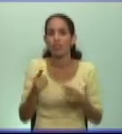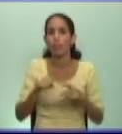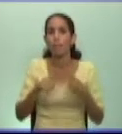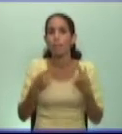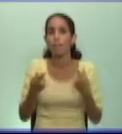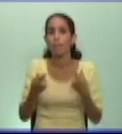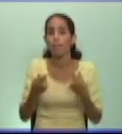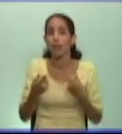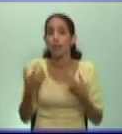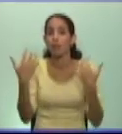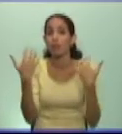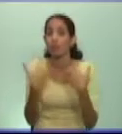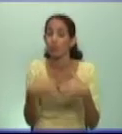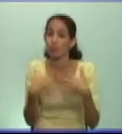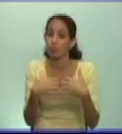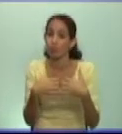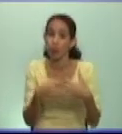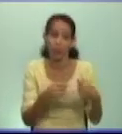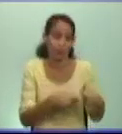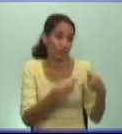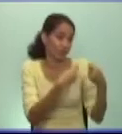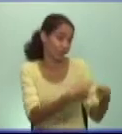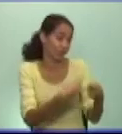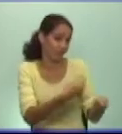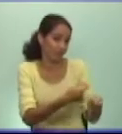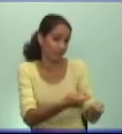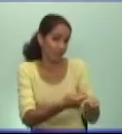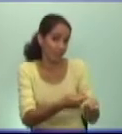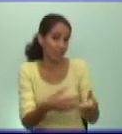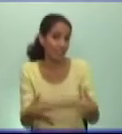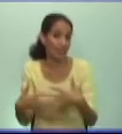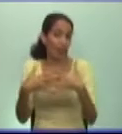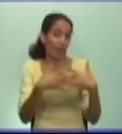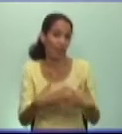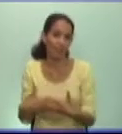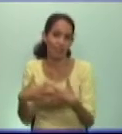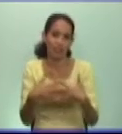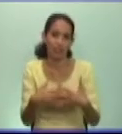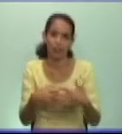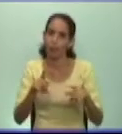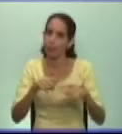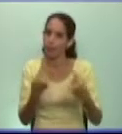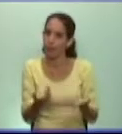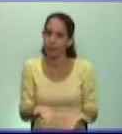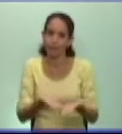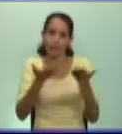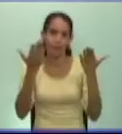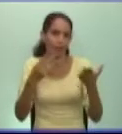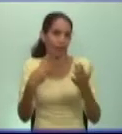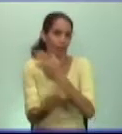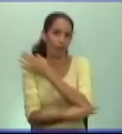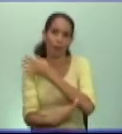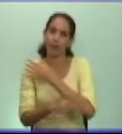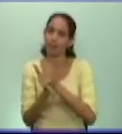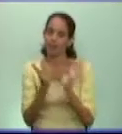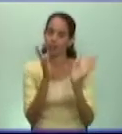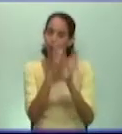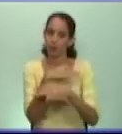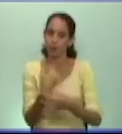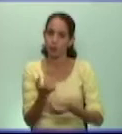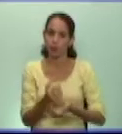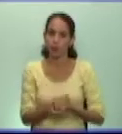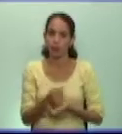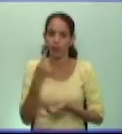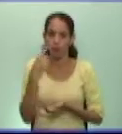el capital extranjero, no para que eso revirtiera en el propio desarrollo interno. Son modelos que vimos desde el punto de